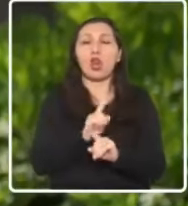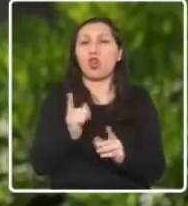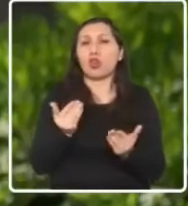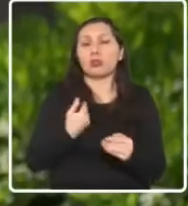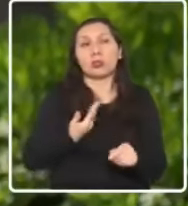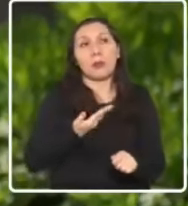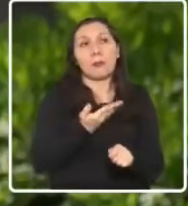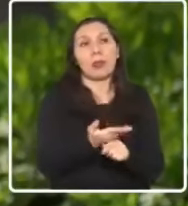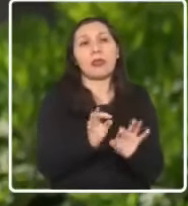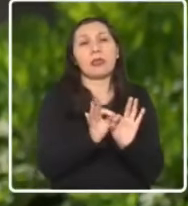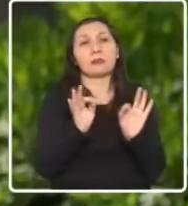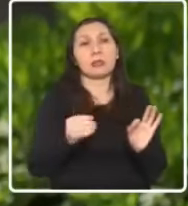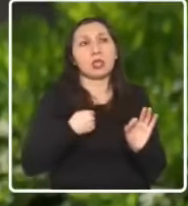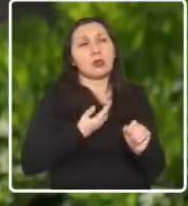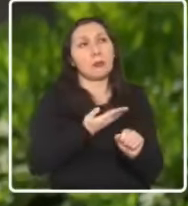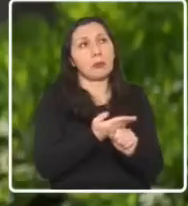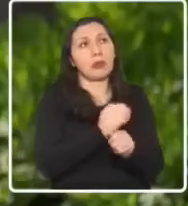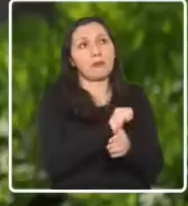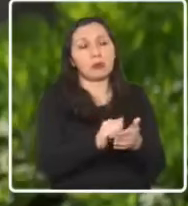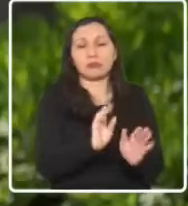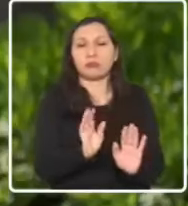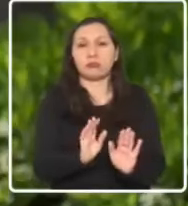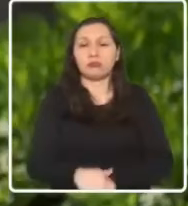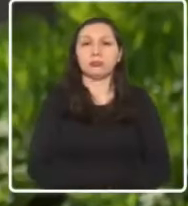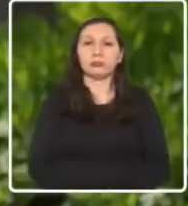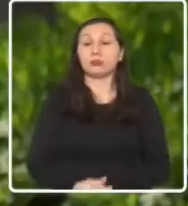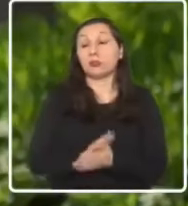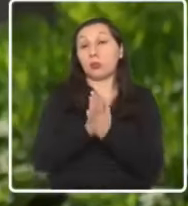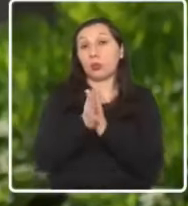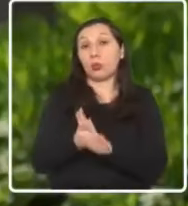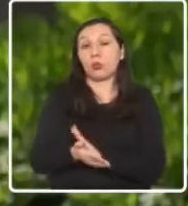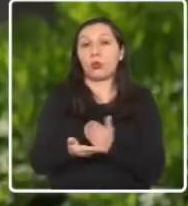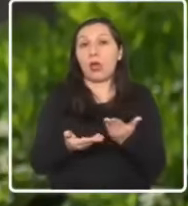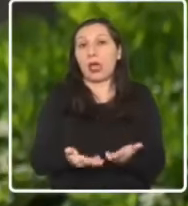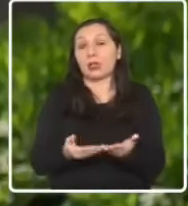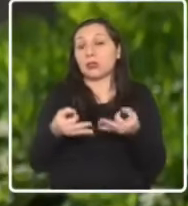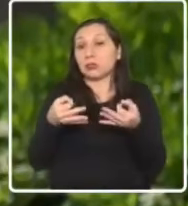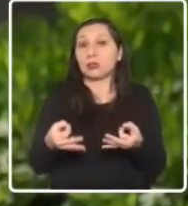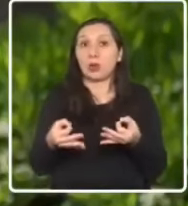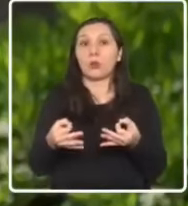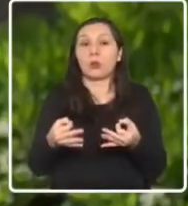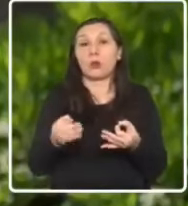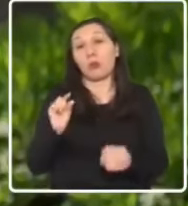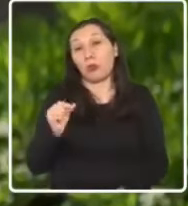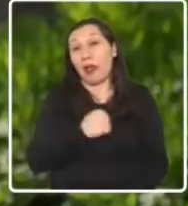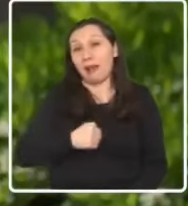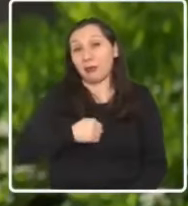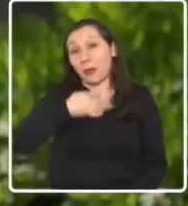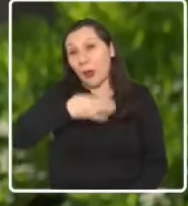una solicitud del contribuyente. Bueno, todas estas cosas, yo, en fin, seguro que están medio aburridos,